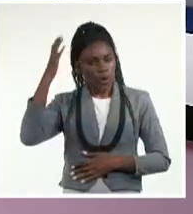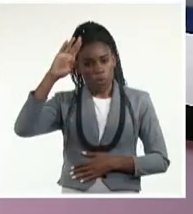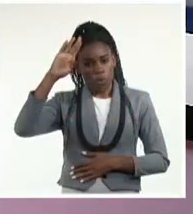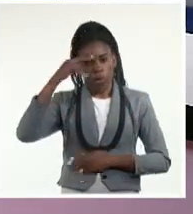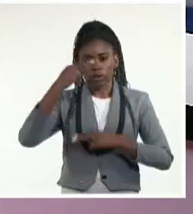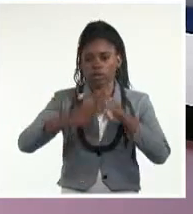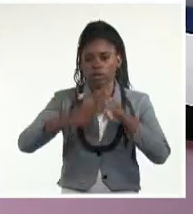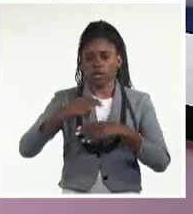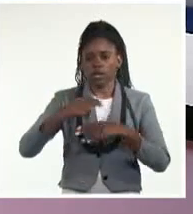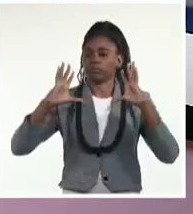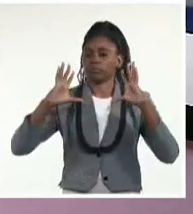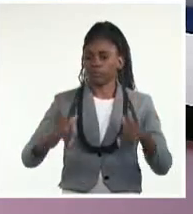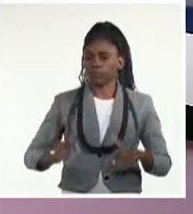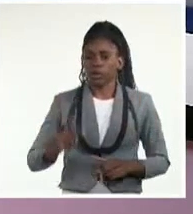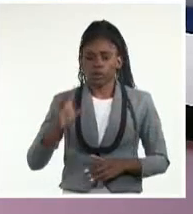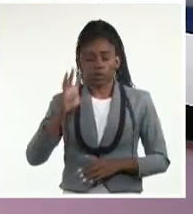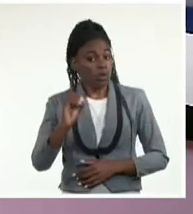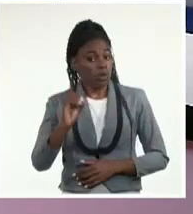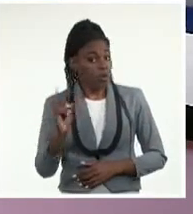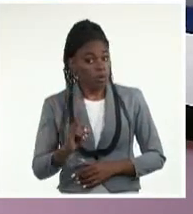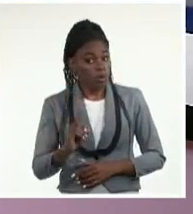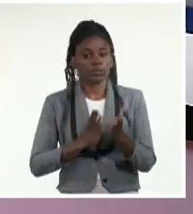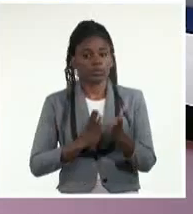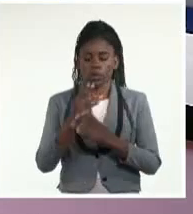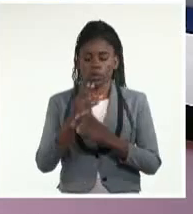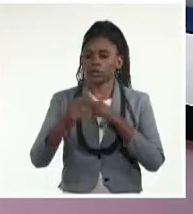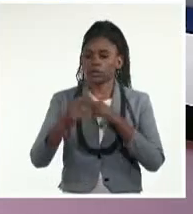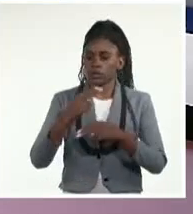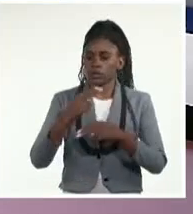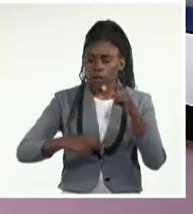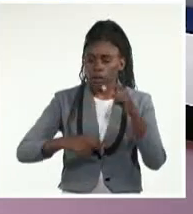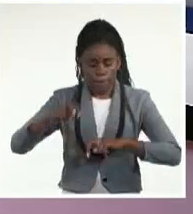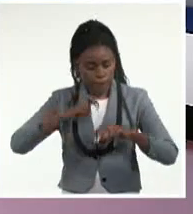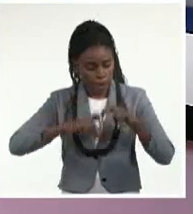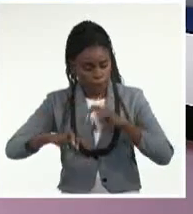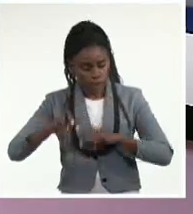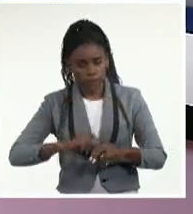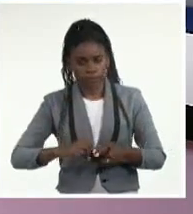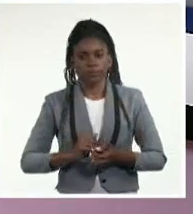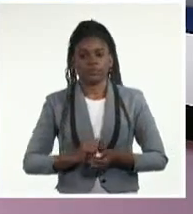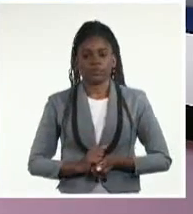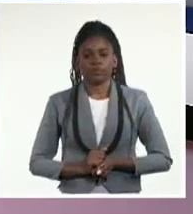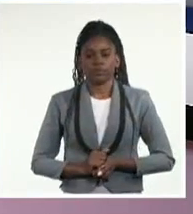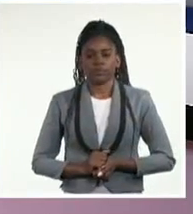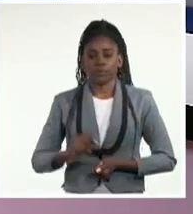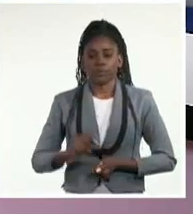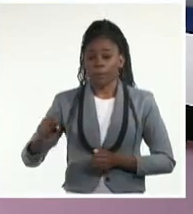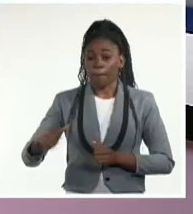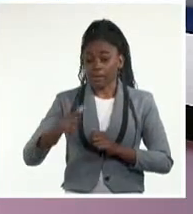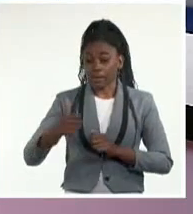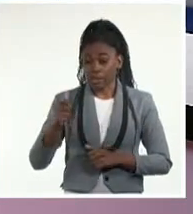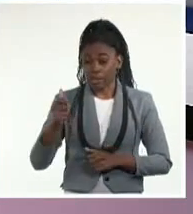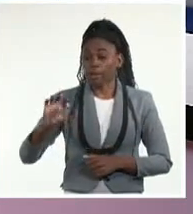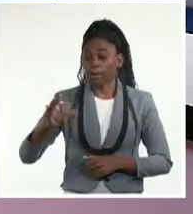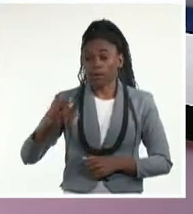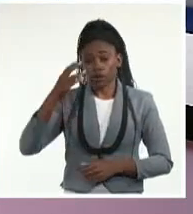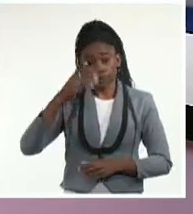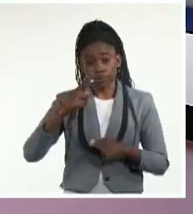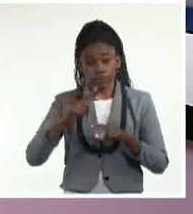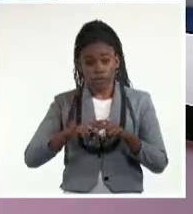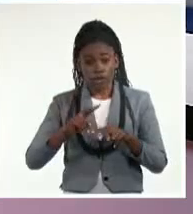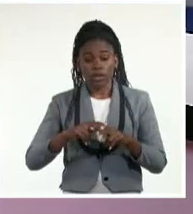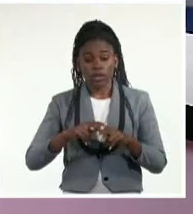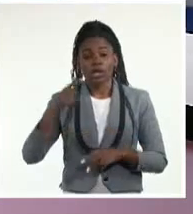su consentimiento para la cesión de una deuda pública. La presidenta del Banco Nacional de Cuba, Jocelyn Río Álvarez, interrogada por